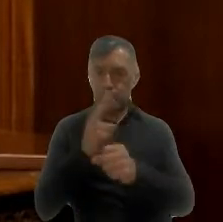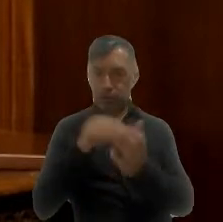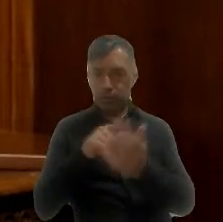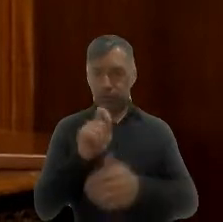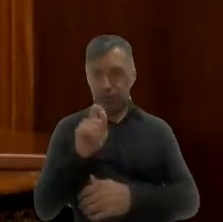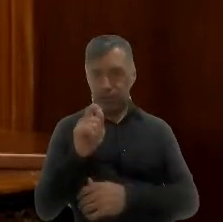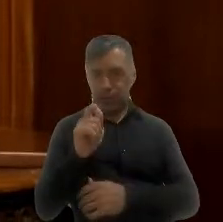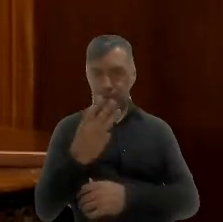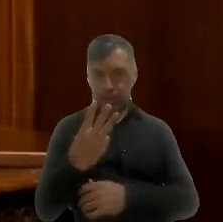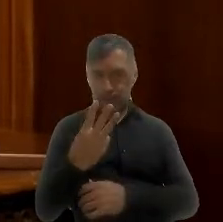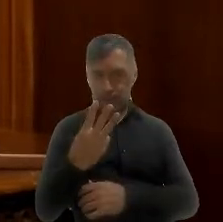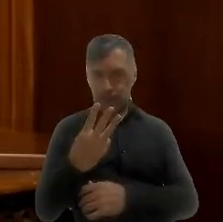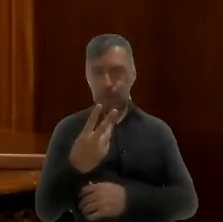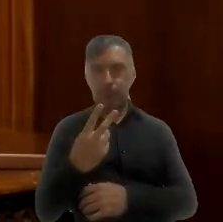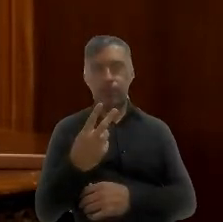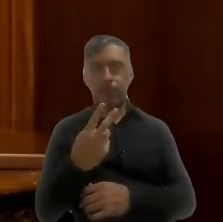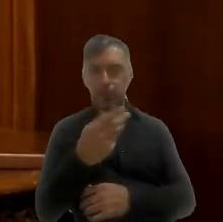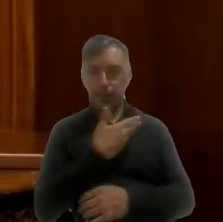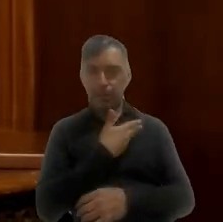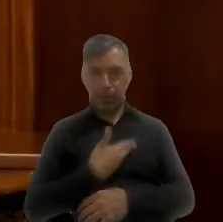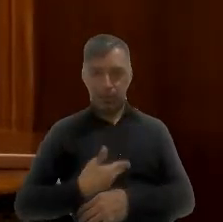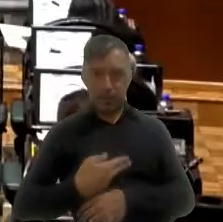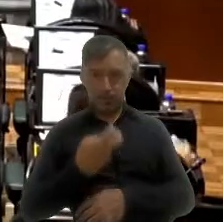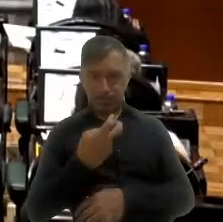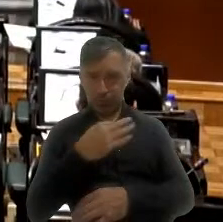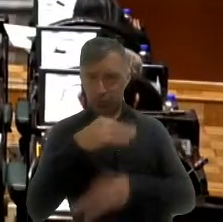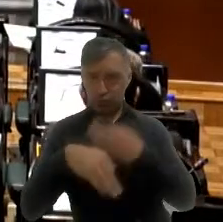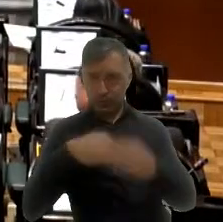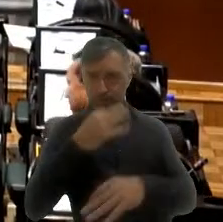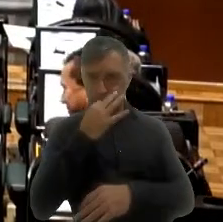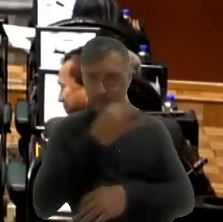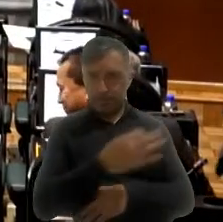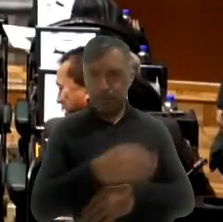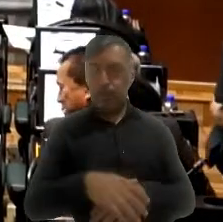¿Es cuánto, presidente? Muchas gracias, diputado Aguirre. Leído el